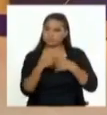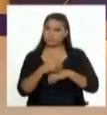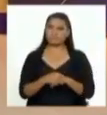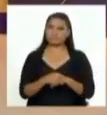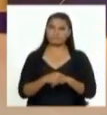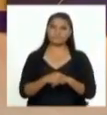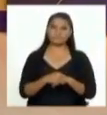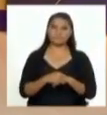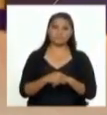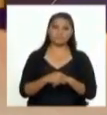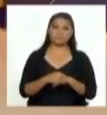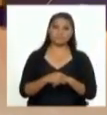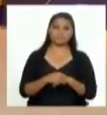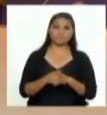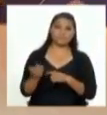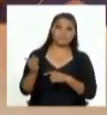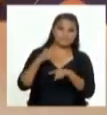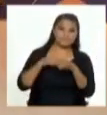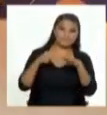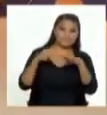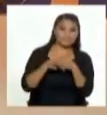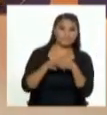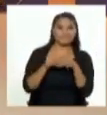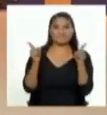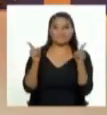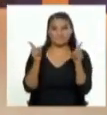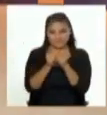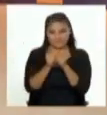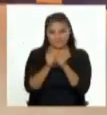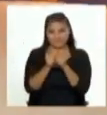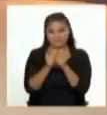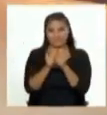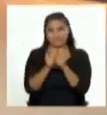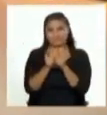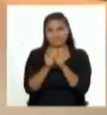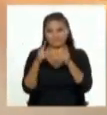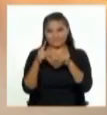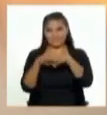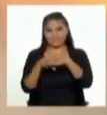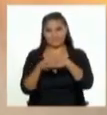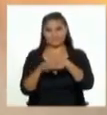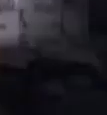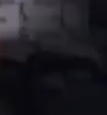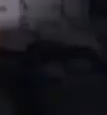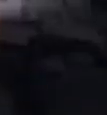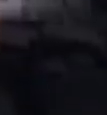con esto, Gastón, es tiempo de irnos a una breve y rápida pausa comercial. ¿Qué está pasando? Volvemos.